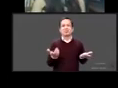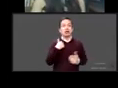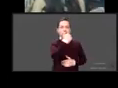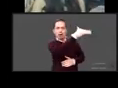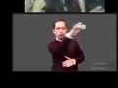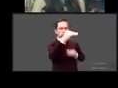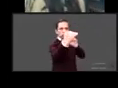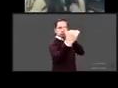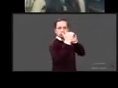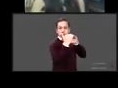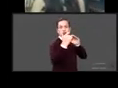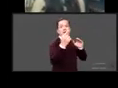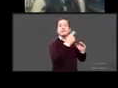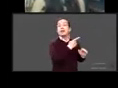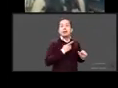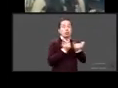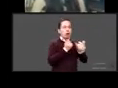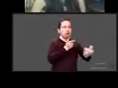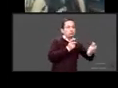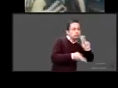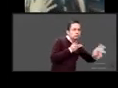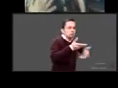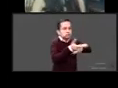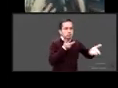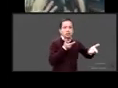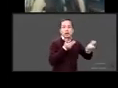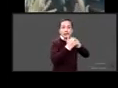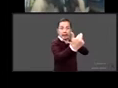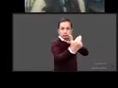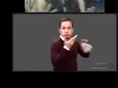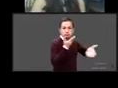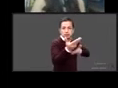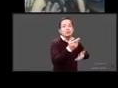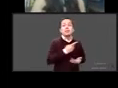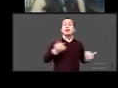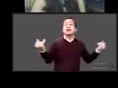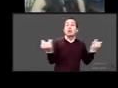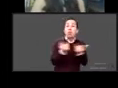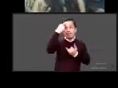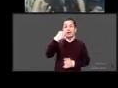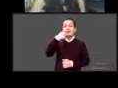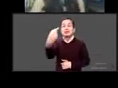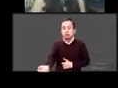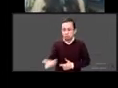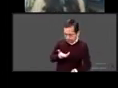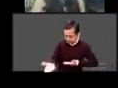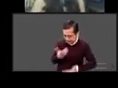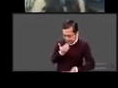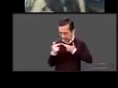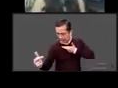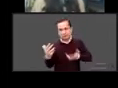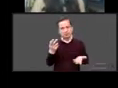nos va a llevar a darnos cuenta de que hemos construido relaciones basadas en poder, como ya lo decían. Pero eso puede